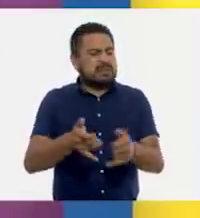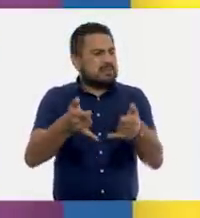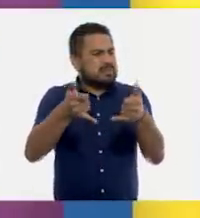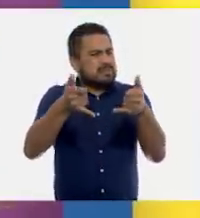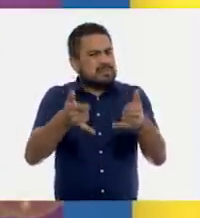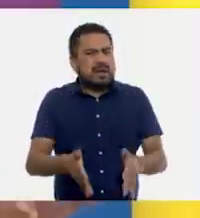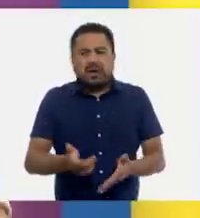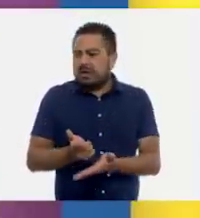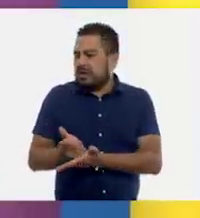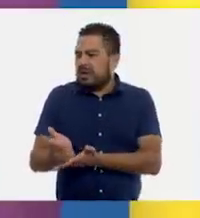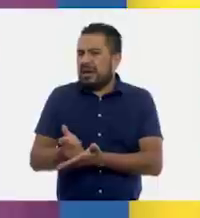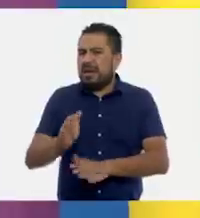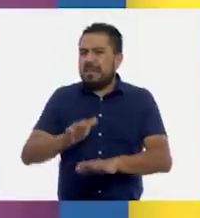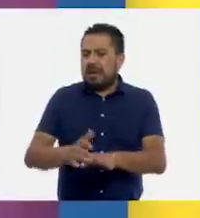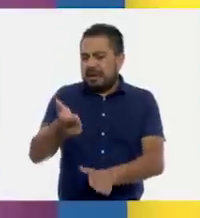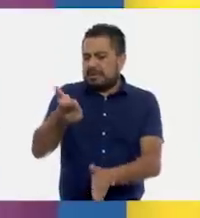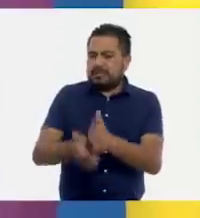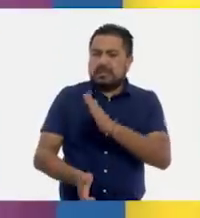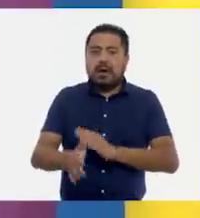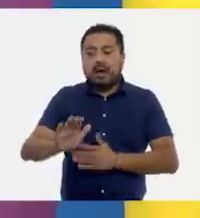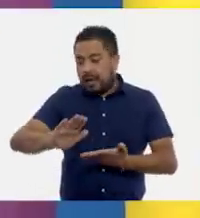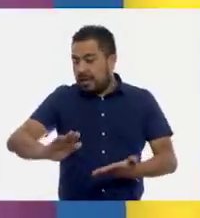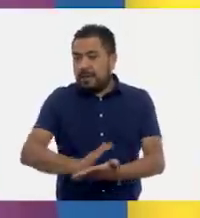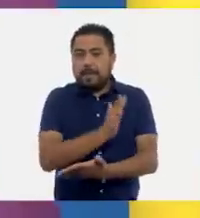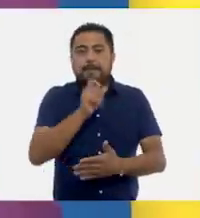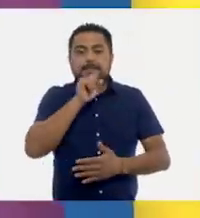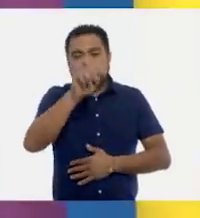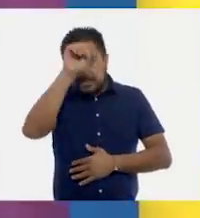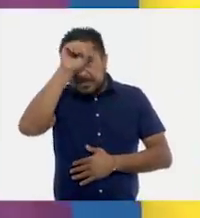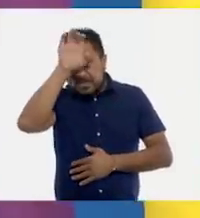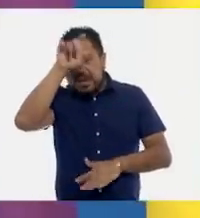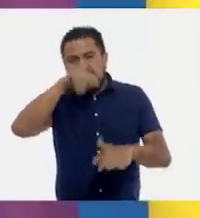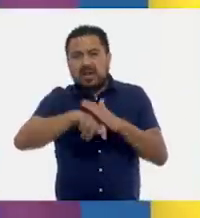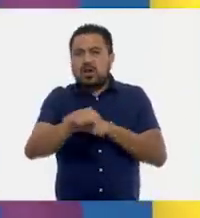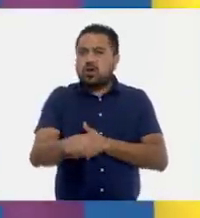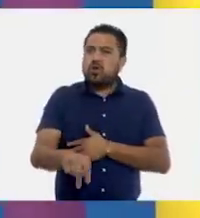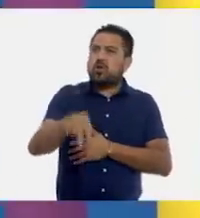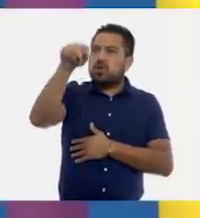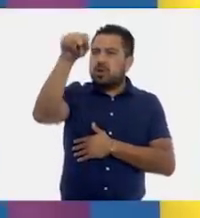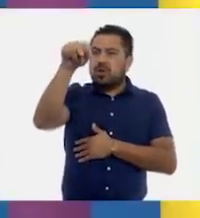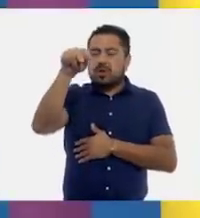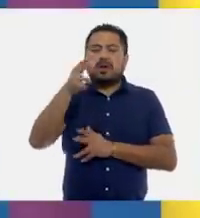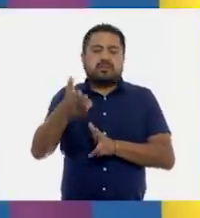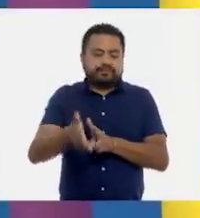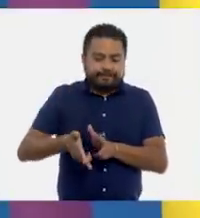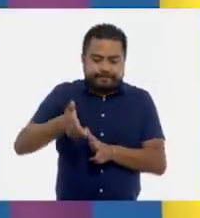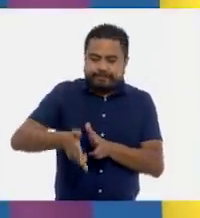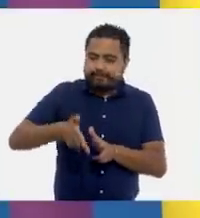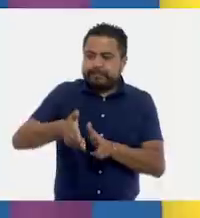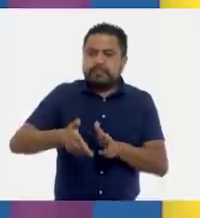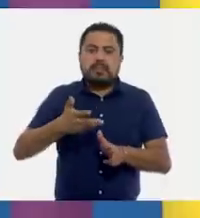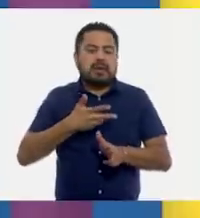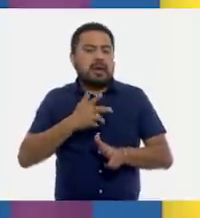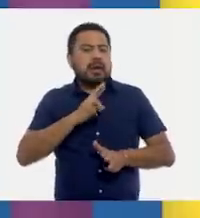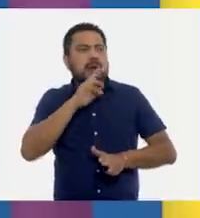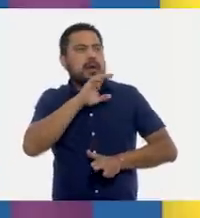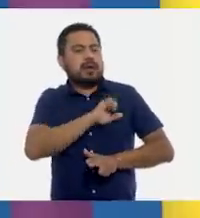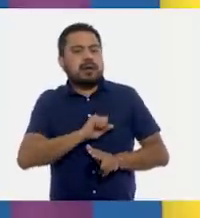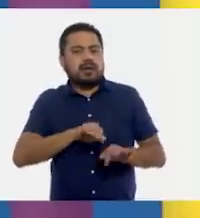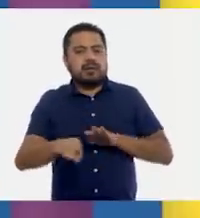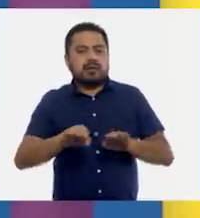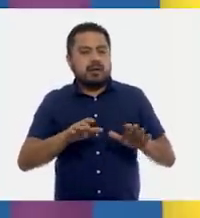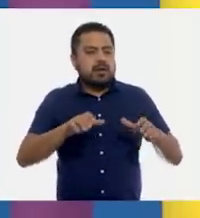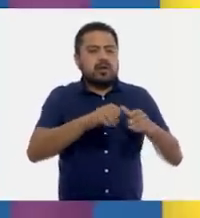y los salarios muy bajos. Además, en las minas del norte del país y en los ferrocarriles había preferencia por el